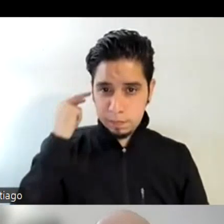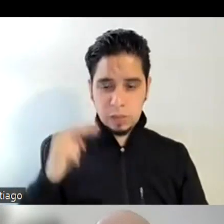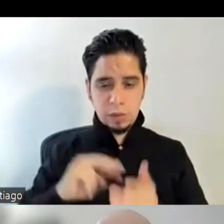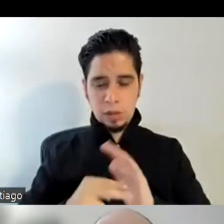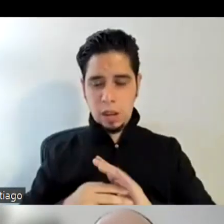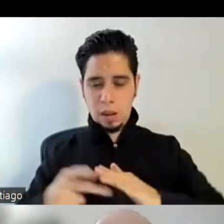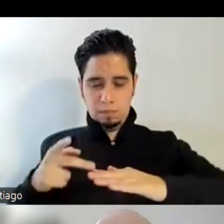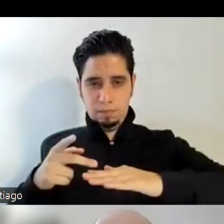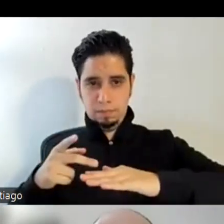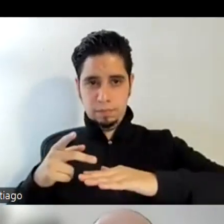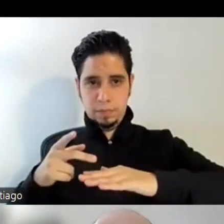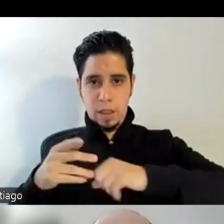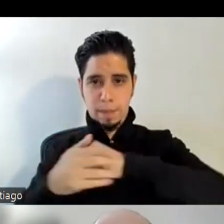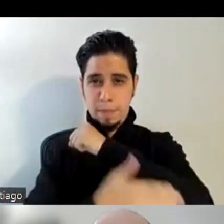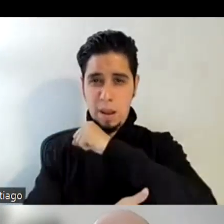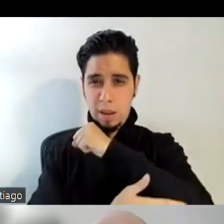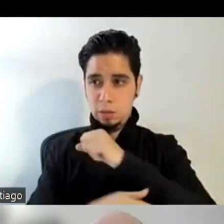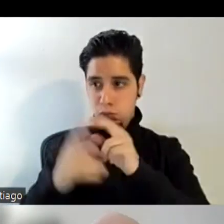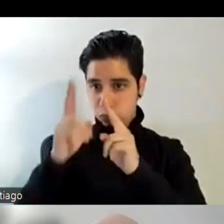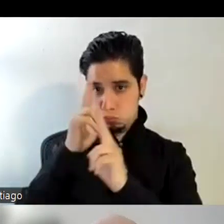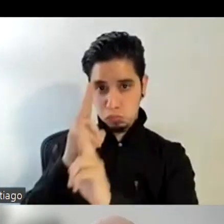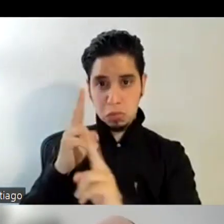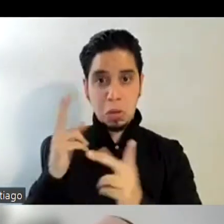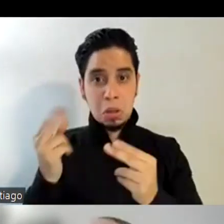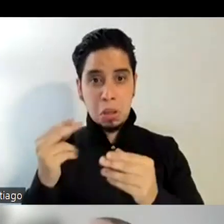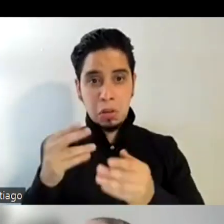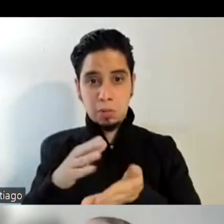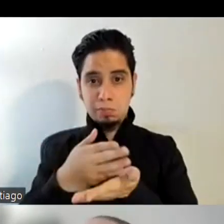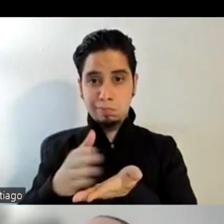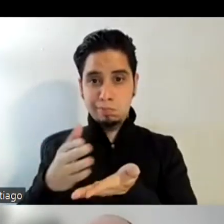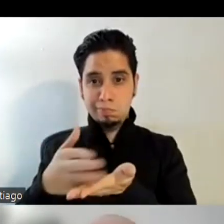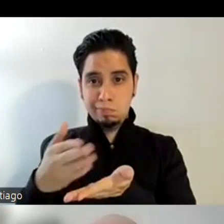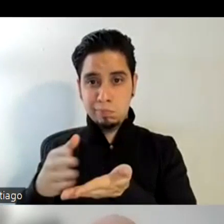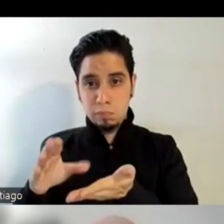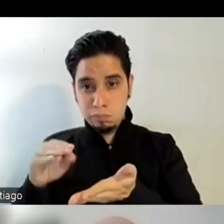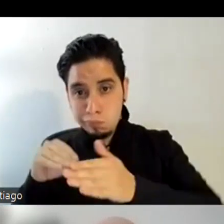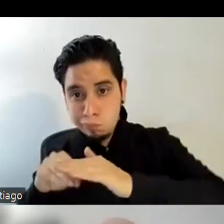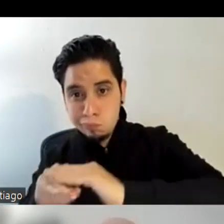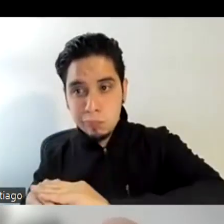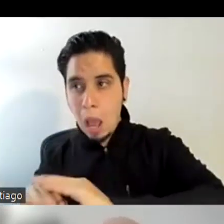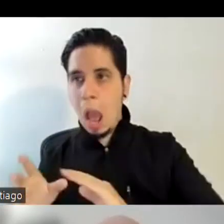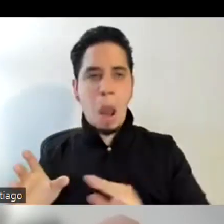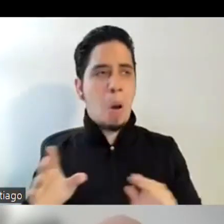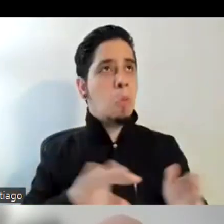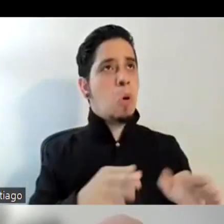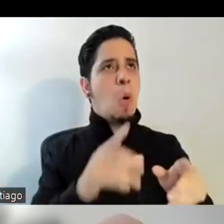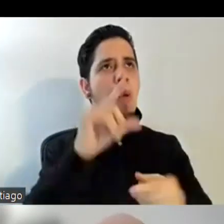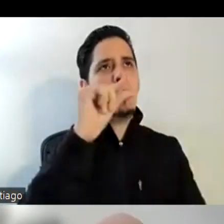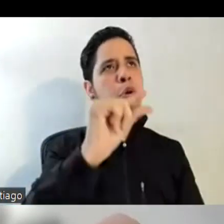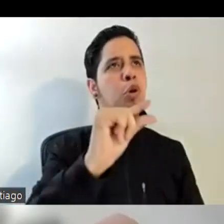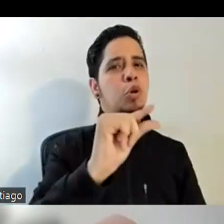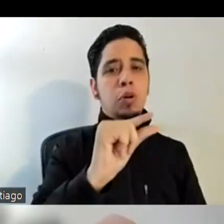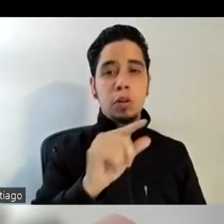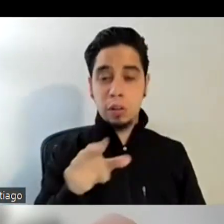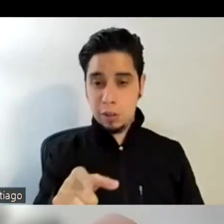honores, de que el país, nuestro gobierno, los barrió debajo de una alfombra y los negó. Y me llega mucho esa línea